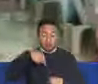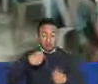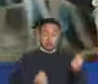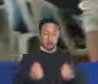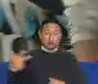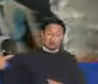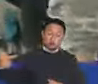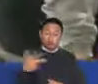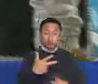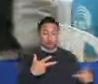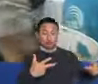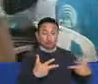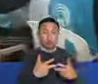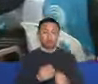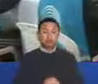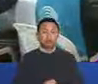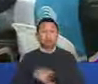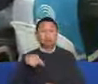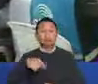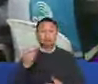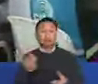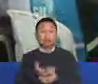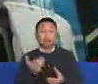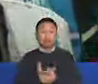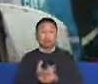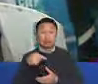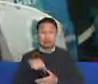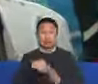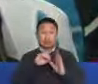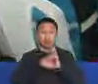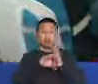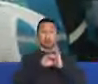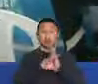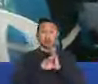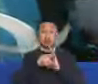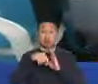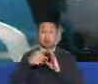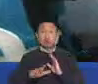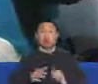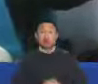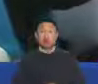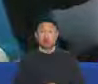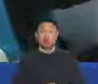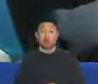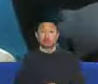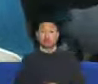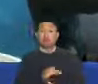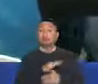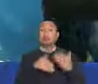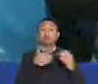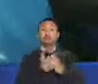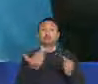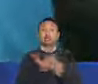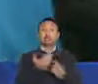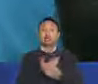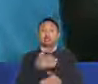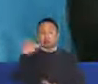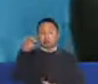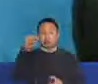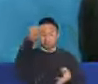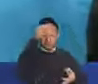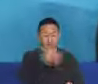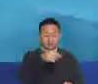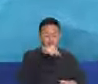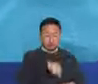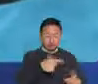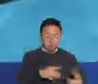exterior? Las actas ya se encuentran acá en las bodegas del Centro de Procesamiento Electoral. Ya se encuentran todas las actas físicas. Tenemos ya todo